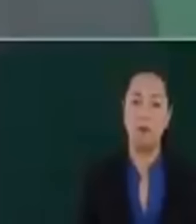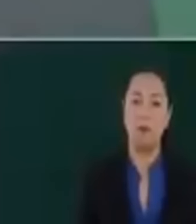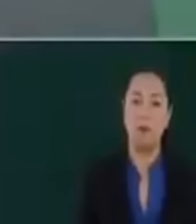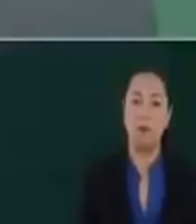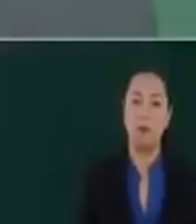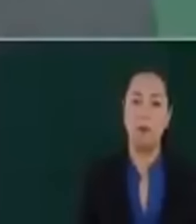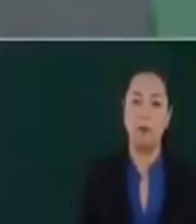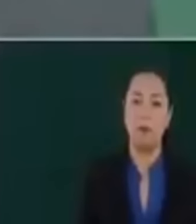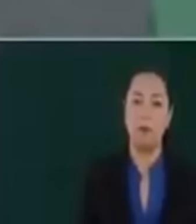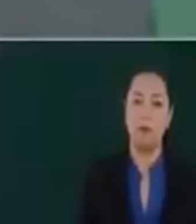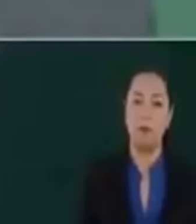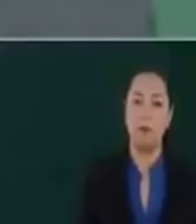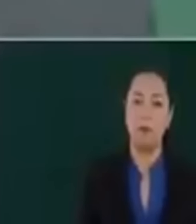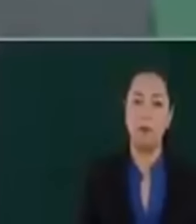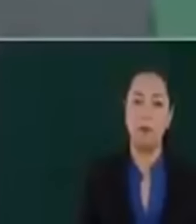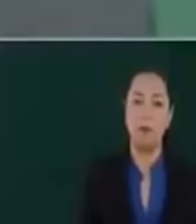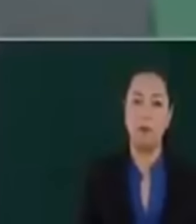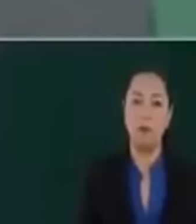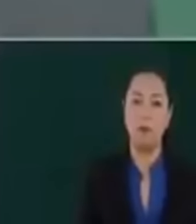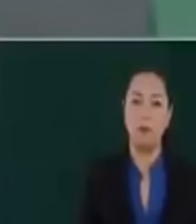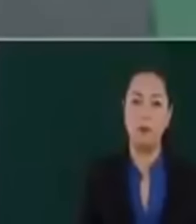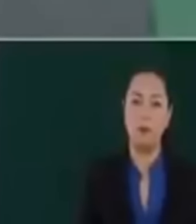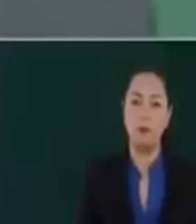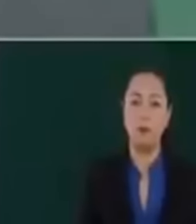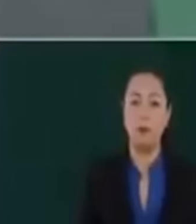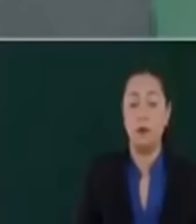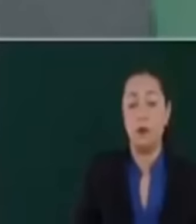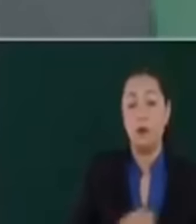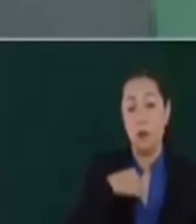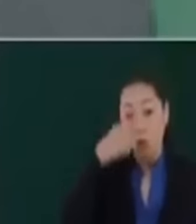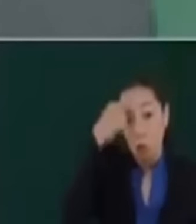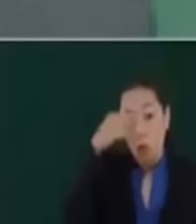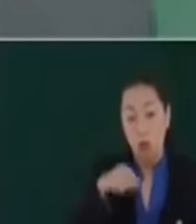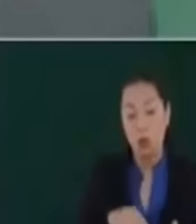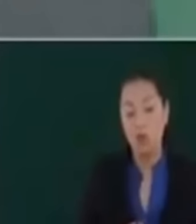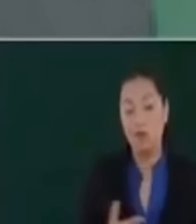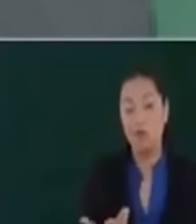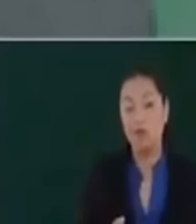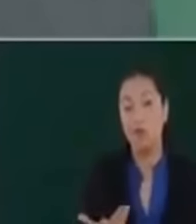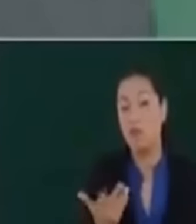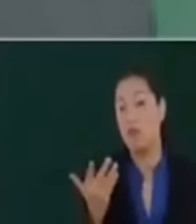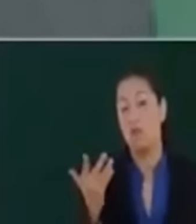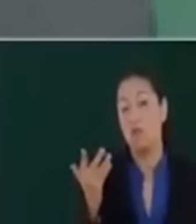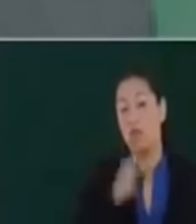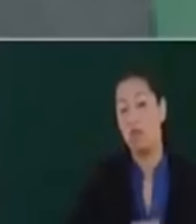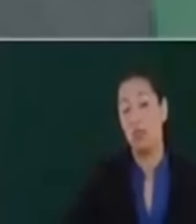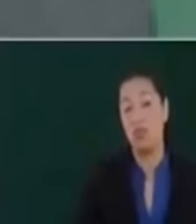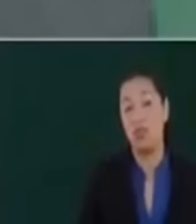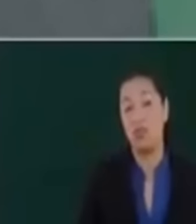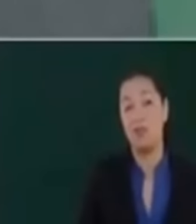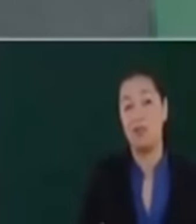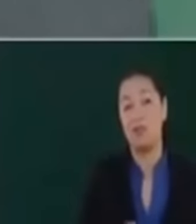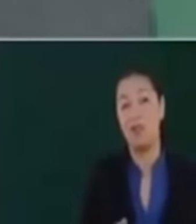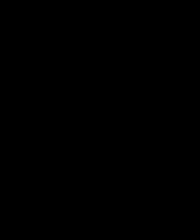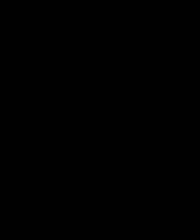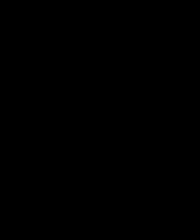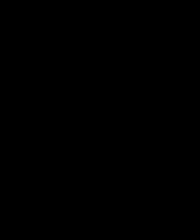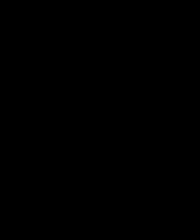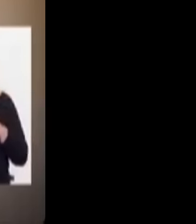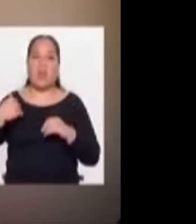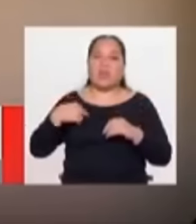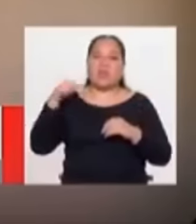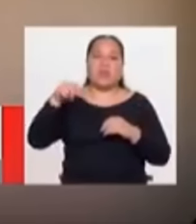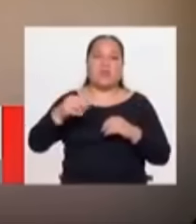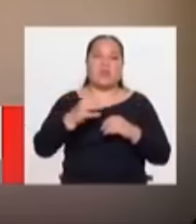el mismo que hace unas semanas tachó de corrupto y comunista. Así como lo están escuchando, mis amigos, estas son las noticias del momento, noticias de Venezuela y el mundo. En